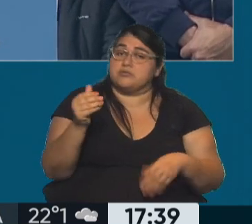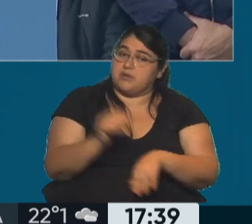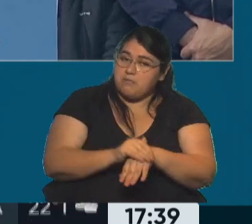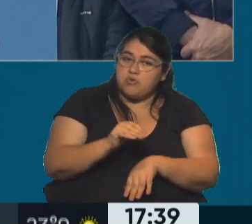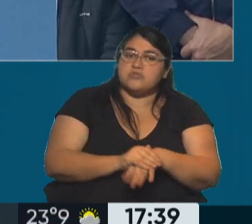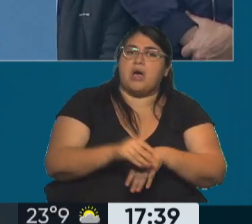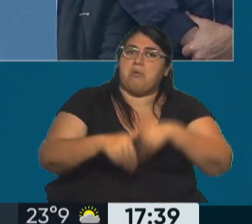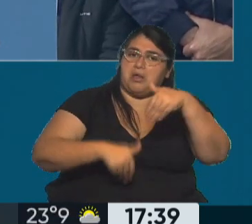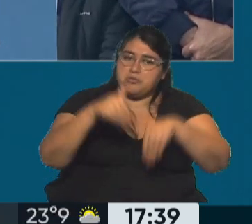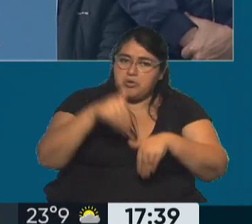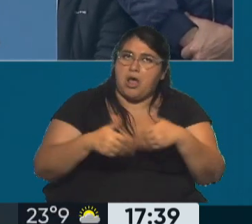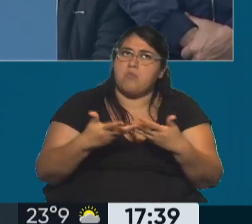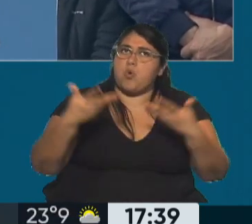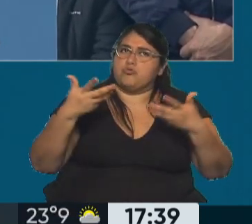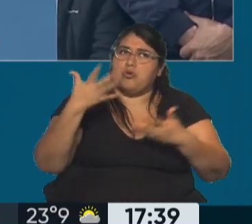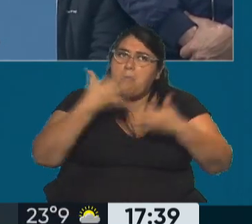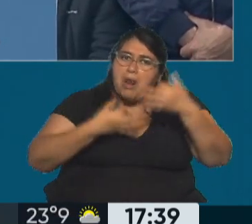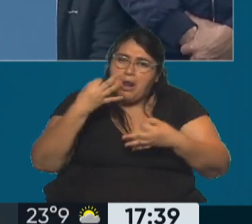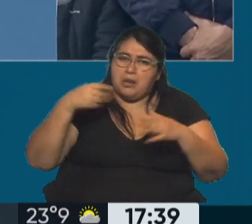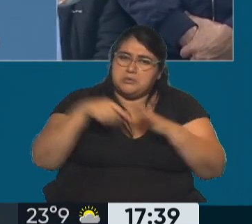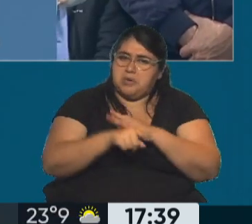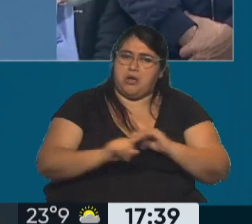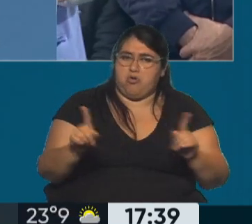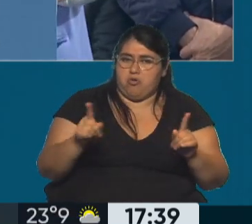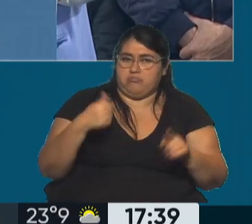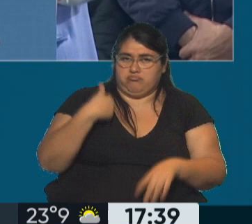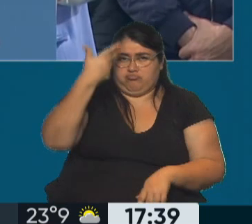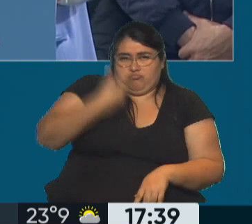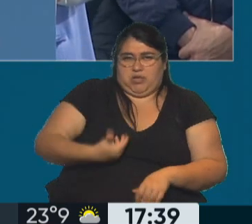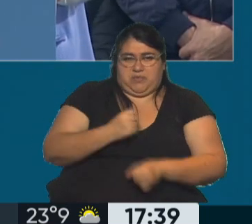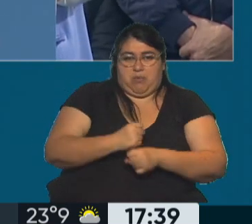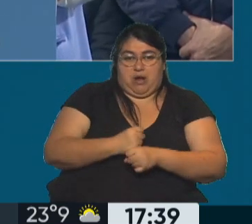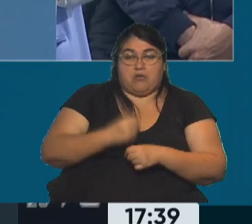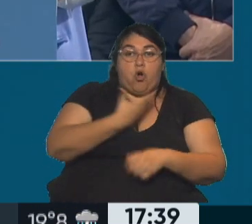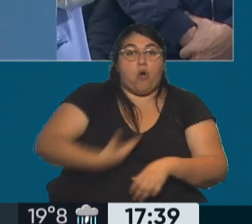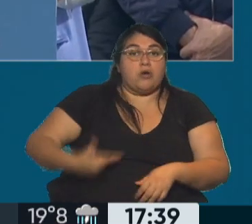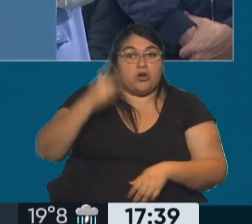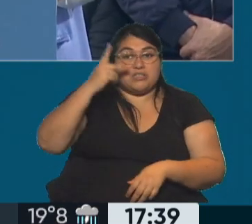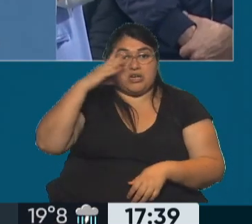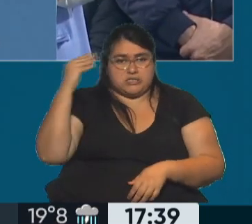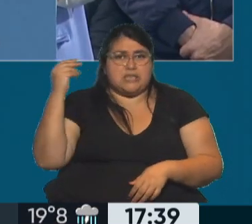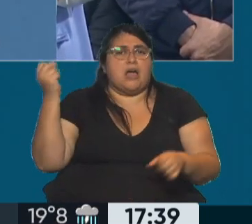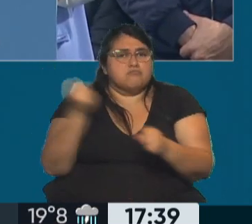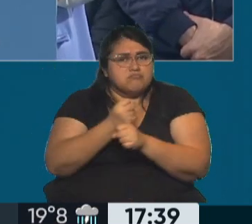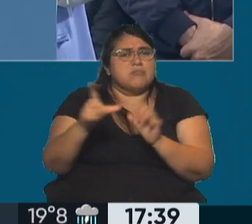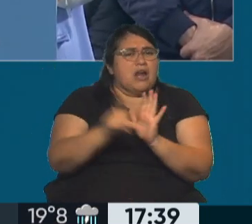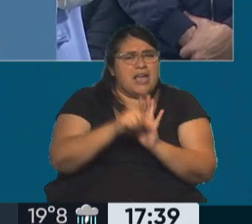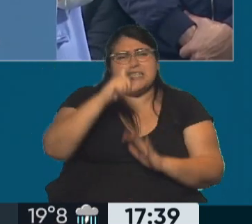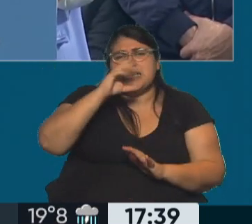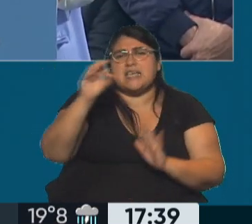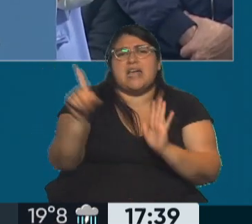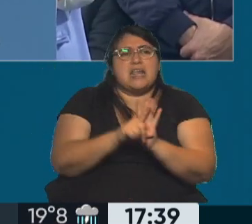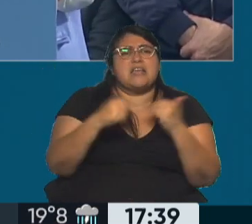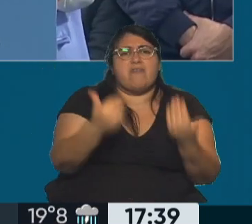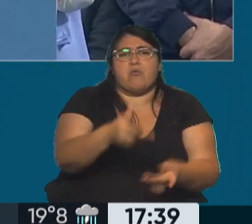términos electorales, no hay mucho para... Mirá, como trabajador te lo digo, en el gobierno de Néstor y Cristina se sancionaron más de 70 leyes a favor de